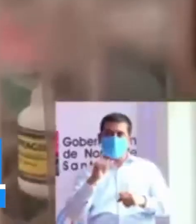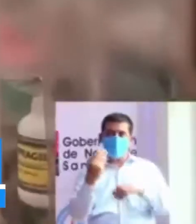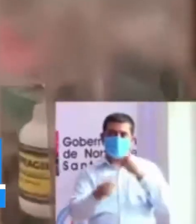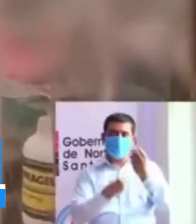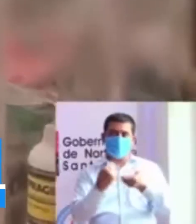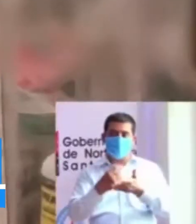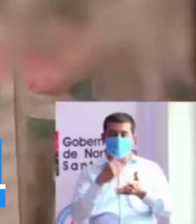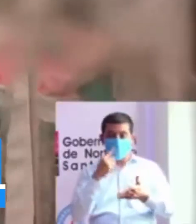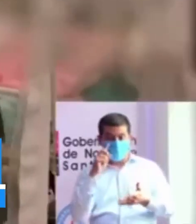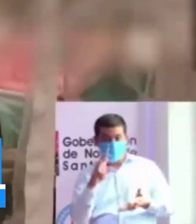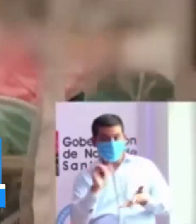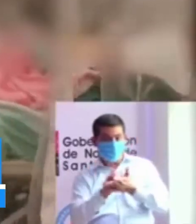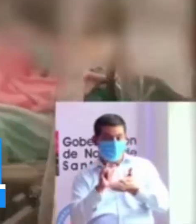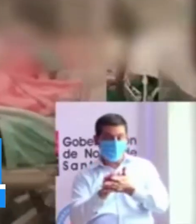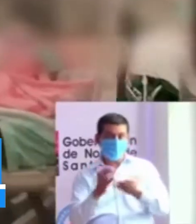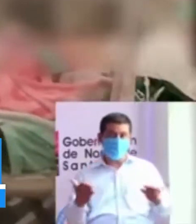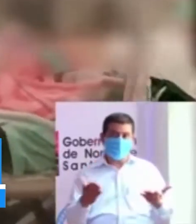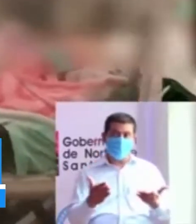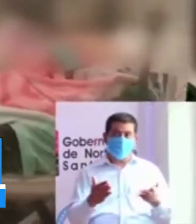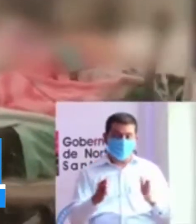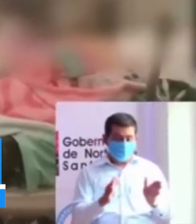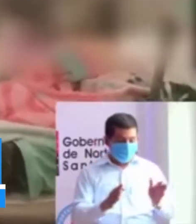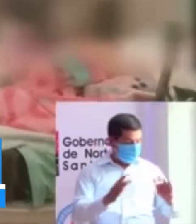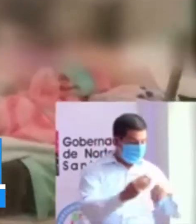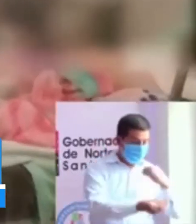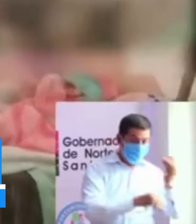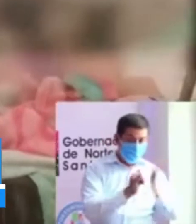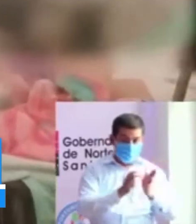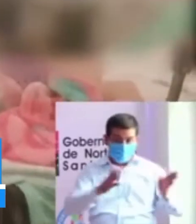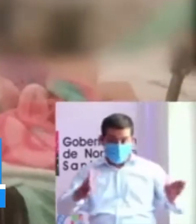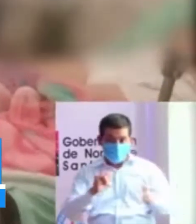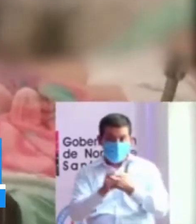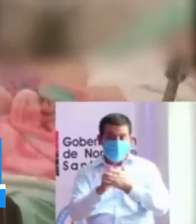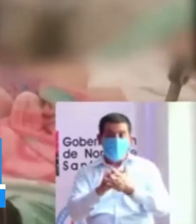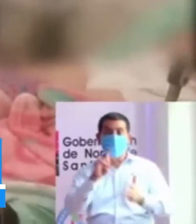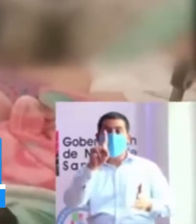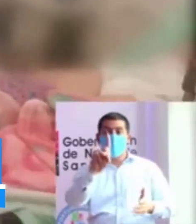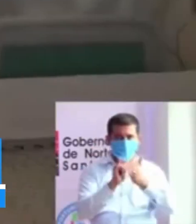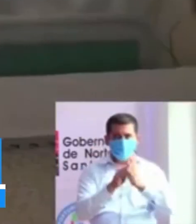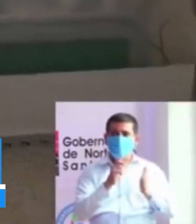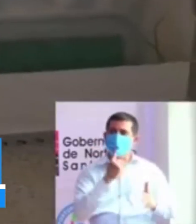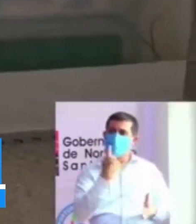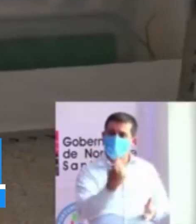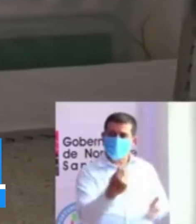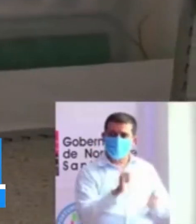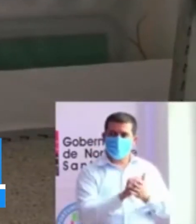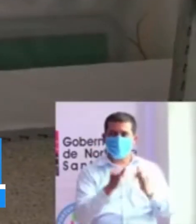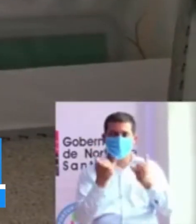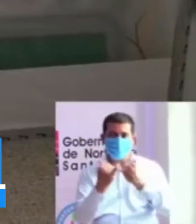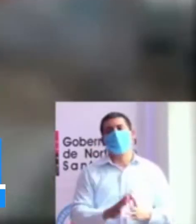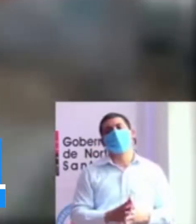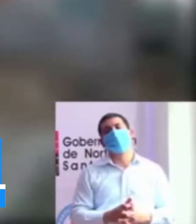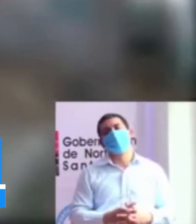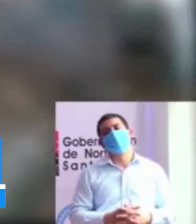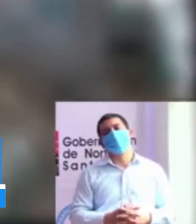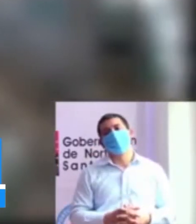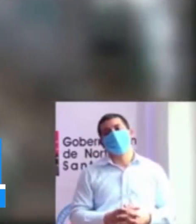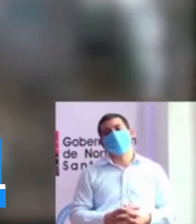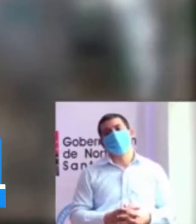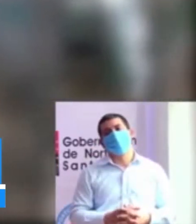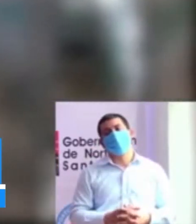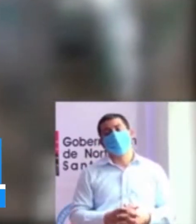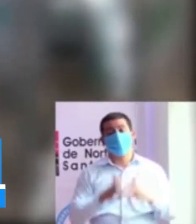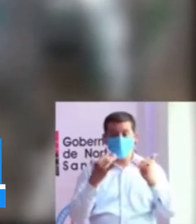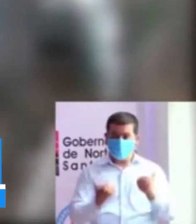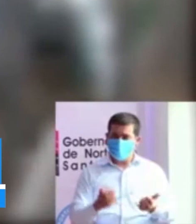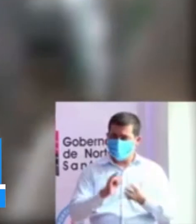en norte de Santander era de tan solo 134 camas o unidades de cuidados intensivos. Bueno, al día de